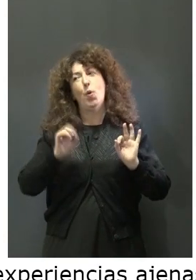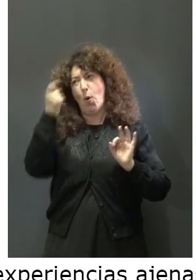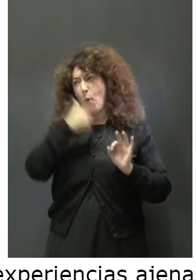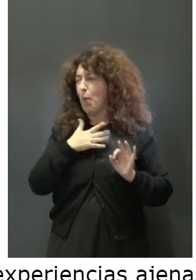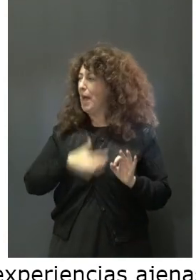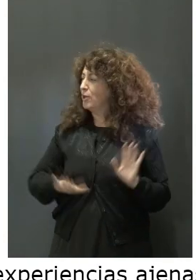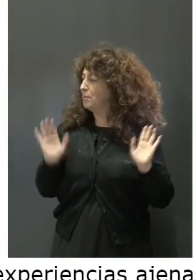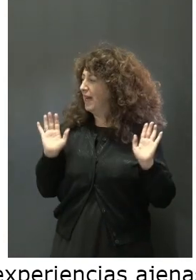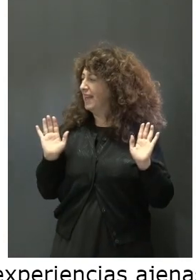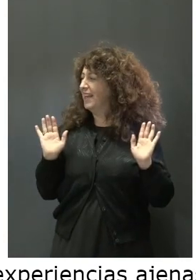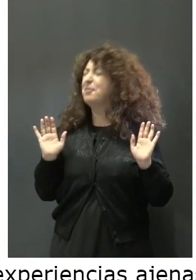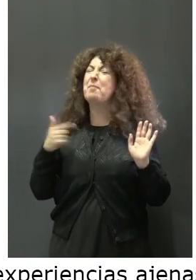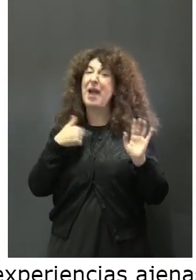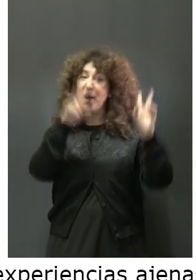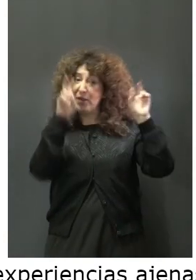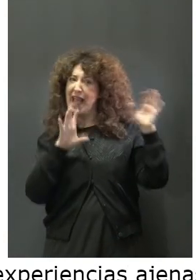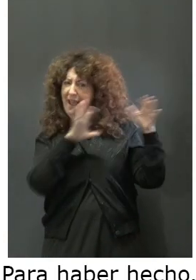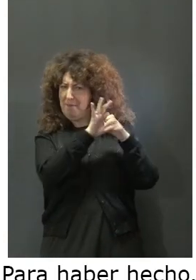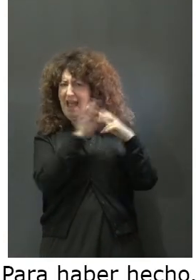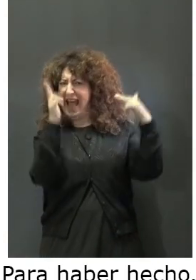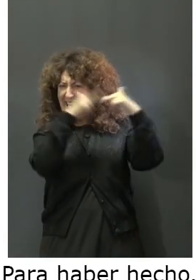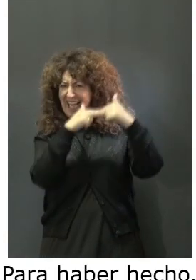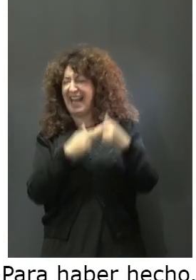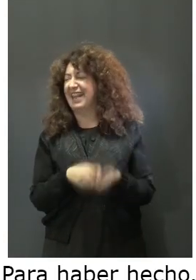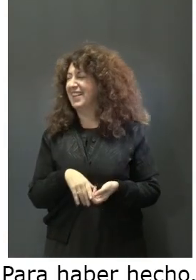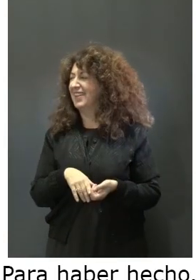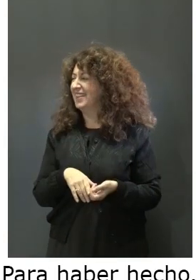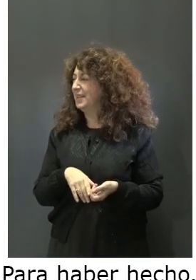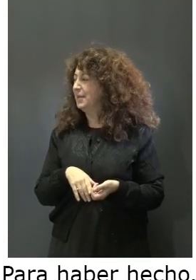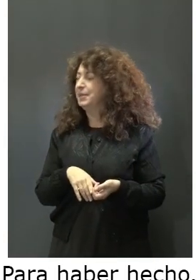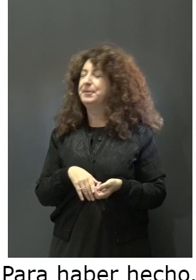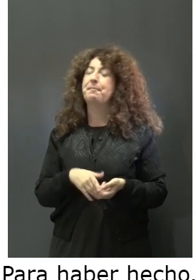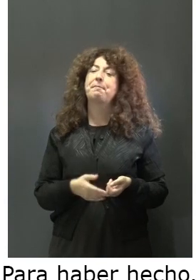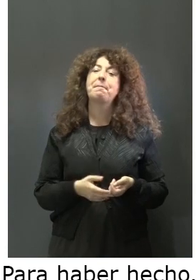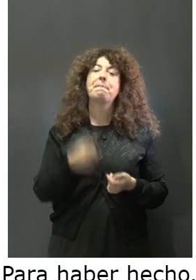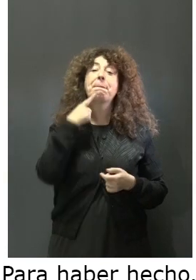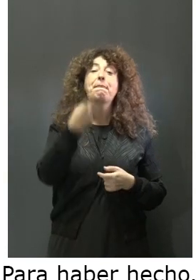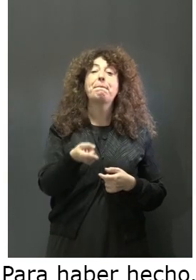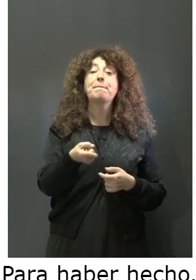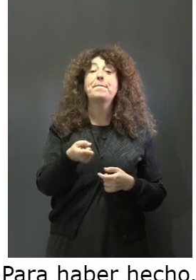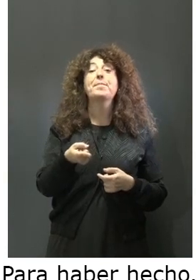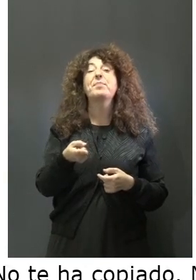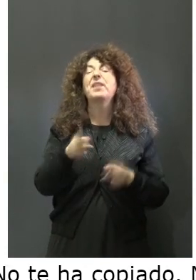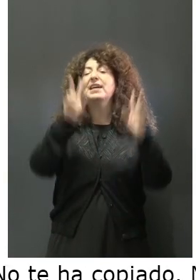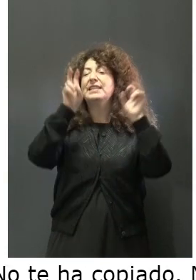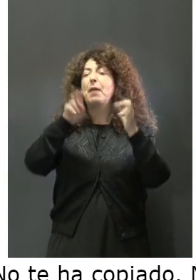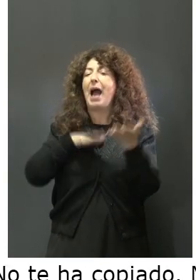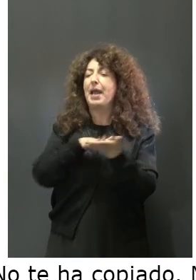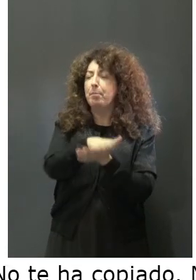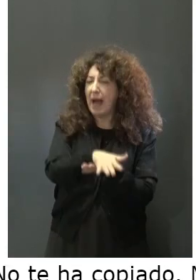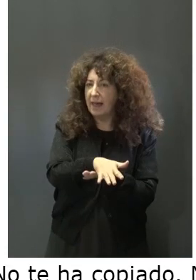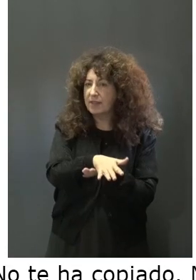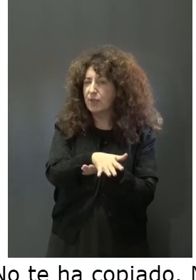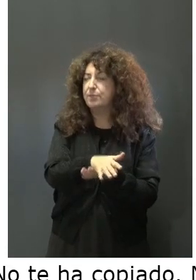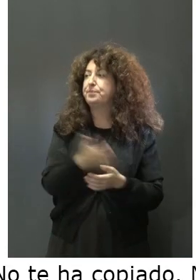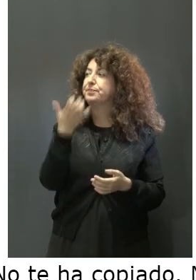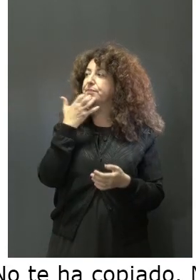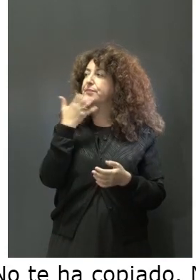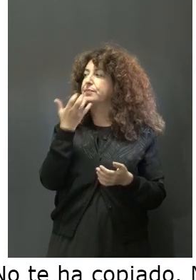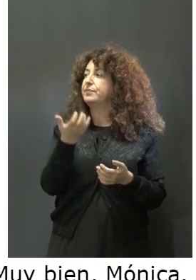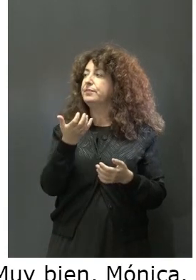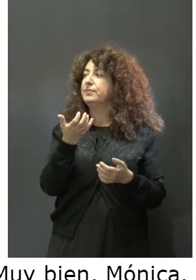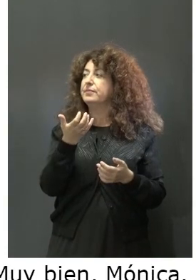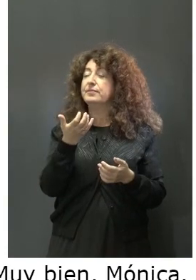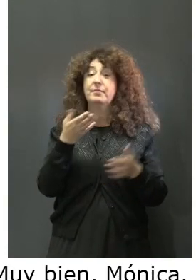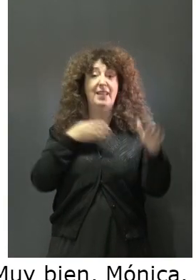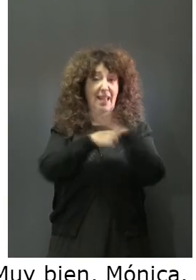pero está relacionado. Sí. muy bien, Mónica. Pues para definir el impacto que supone tomar medidas